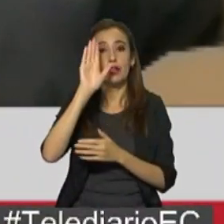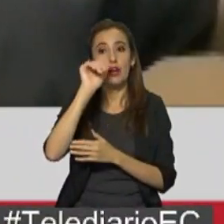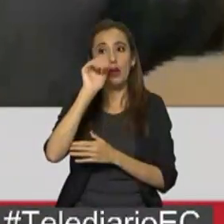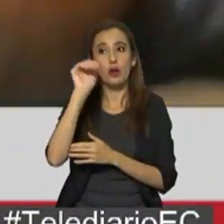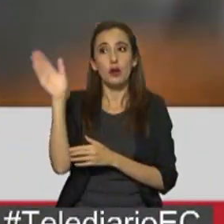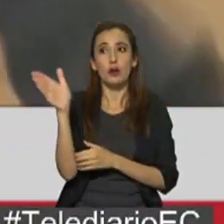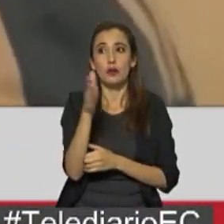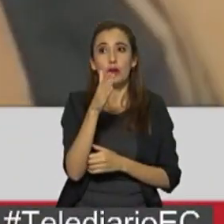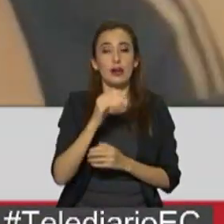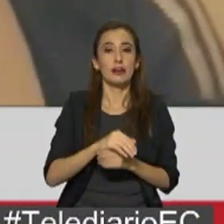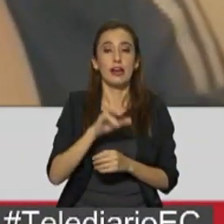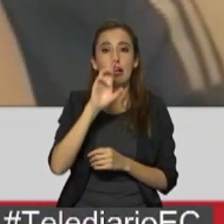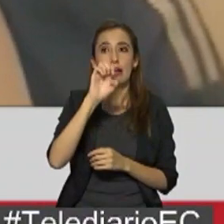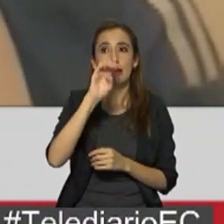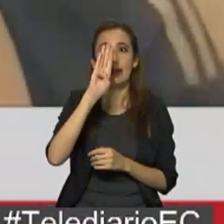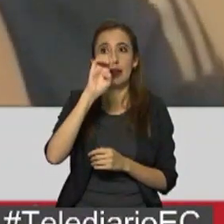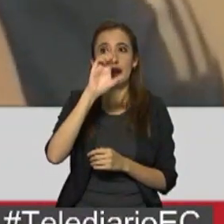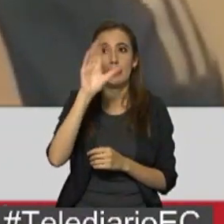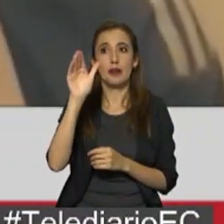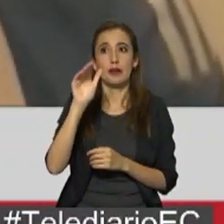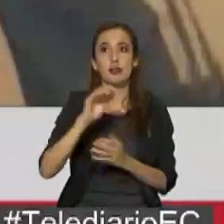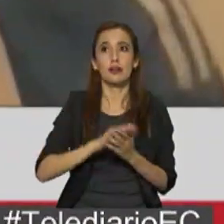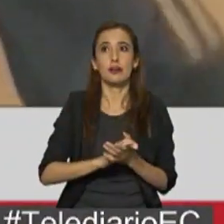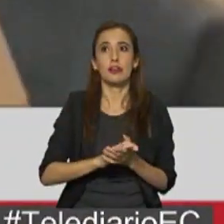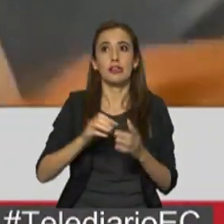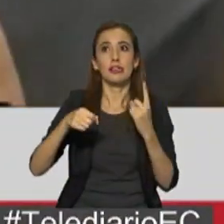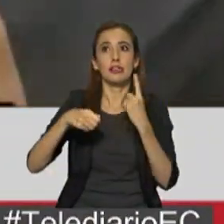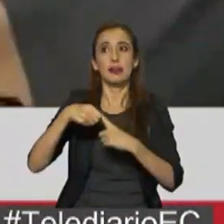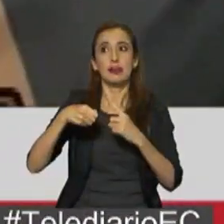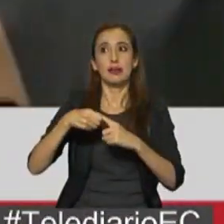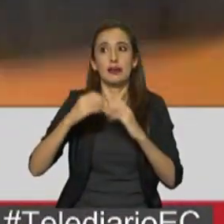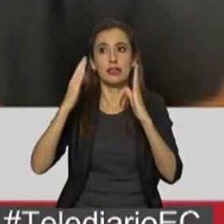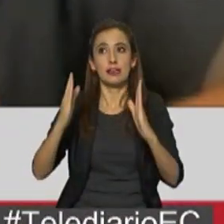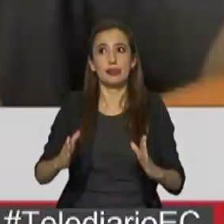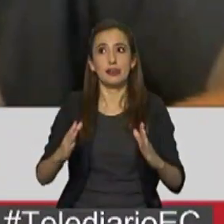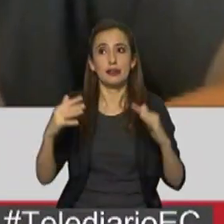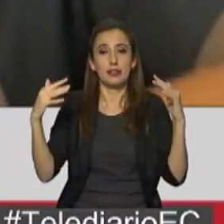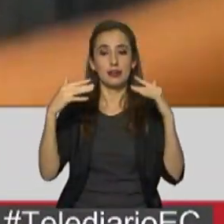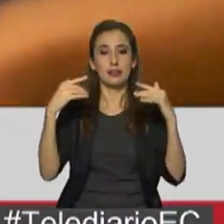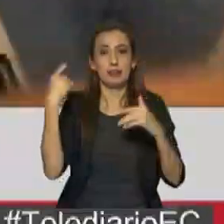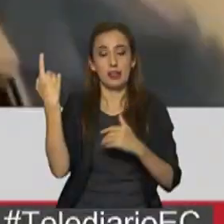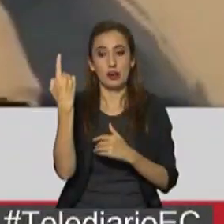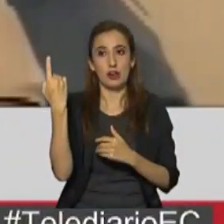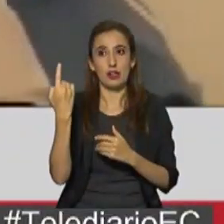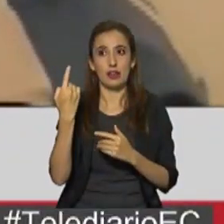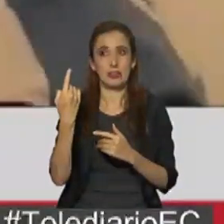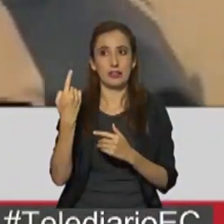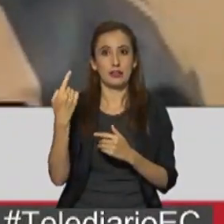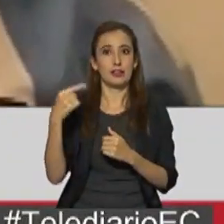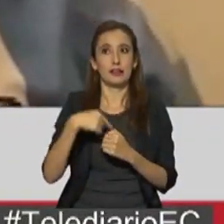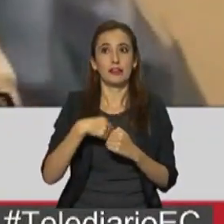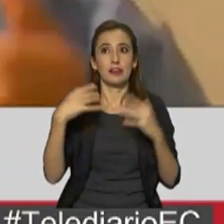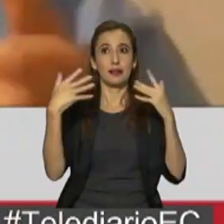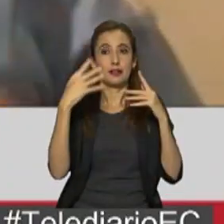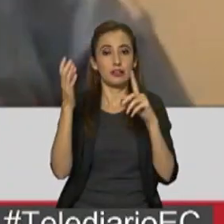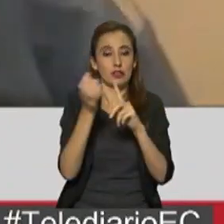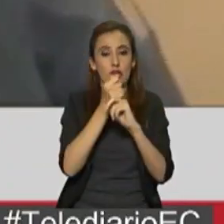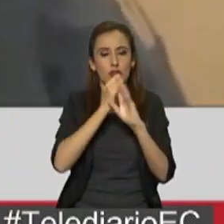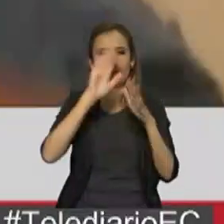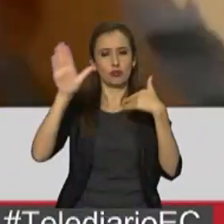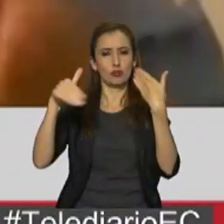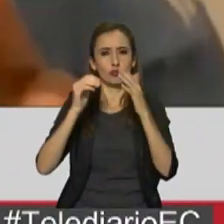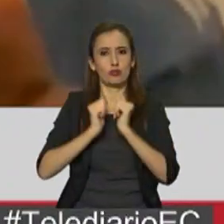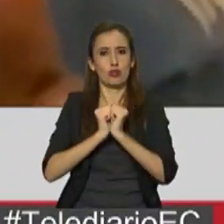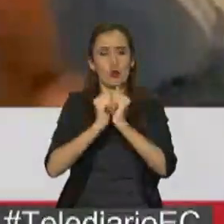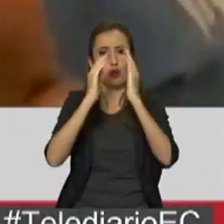hola soy agustín damas quiteñas en esta guerra no la gana ella no la gana en la mandamos todos